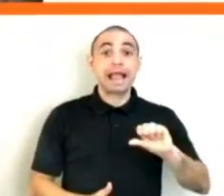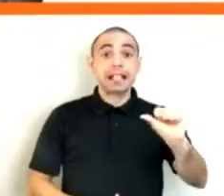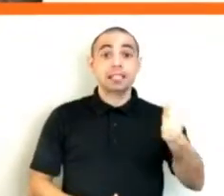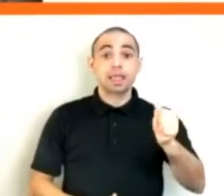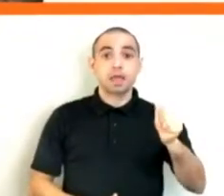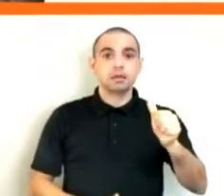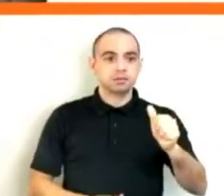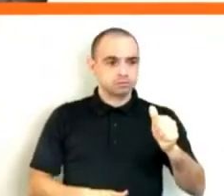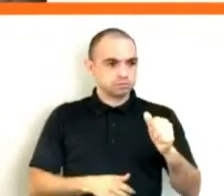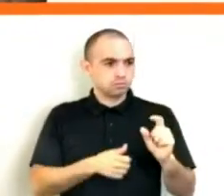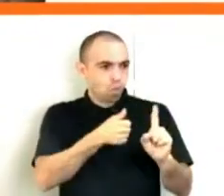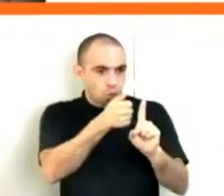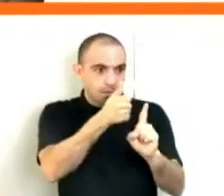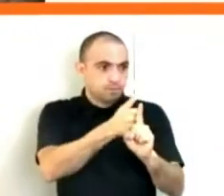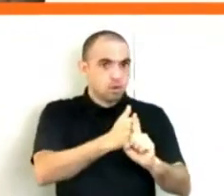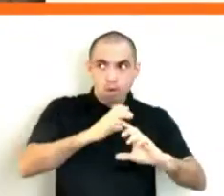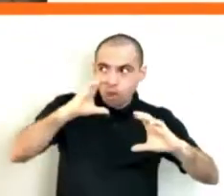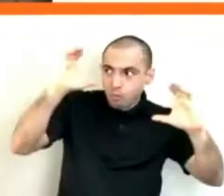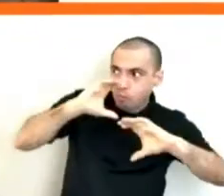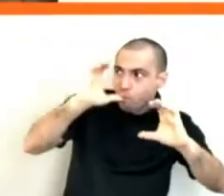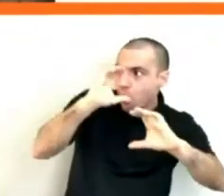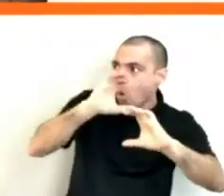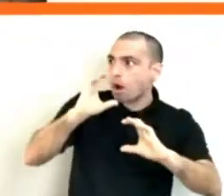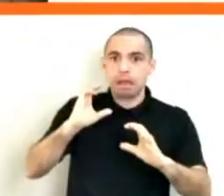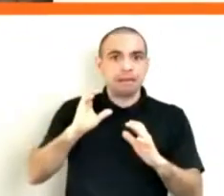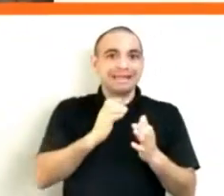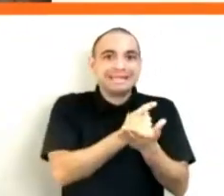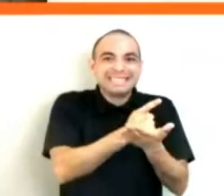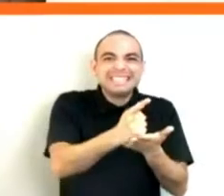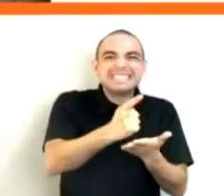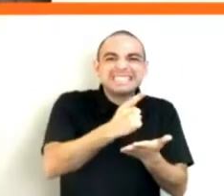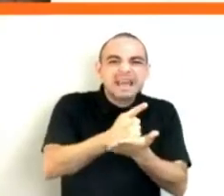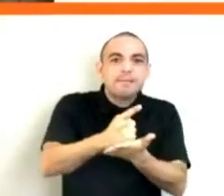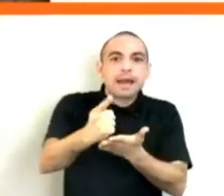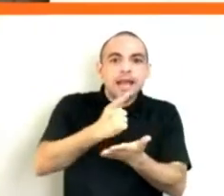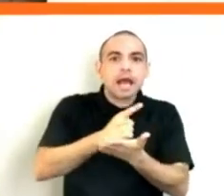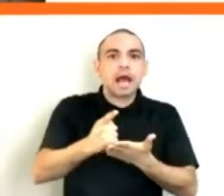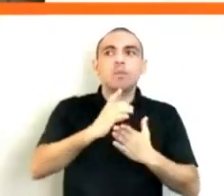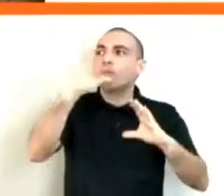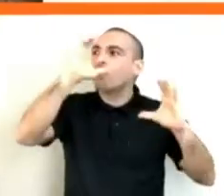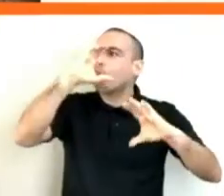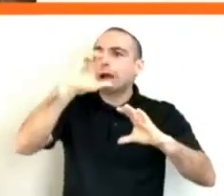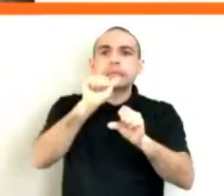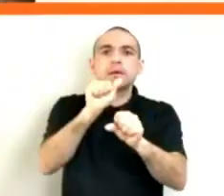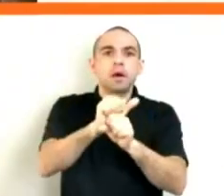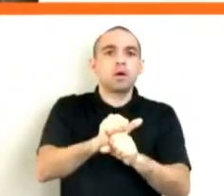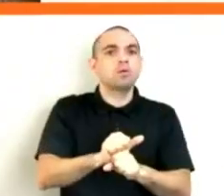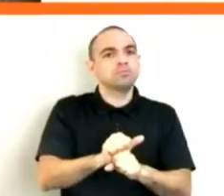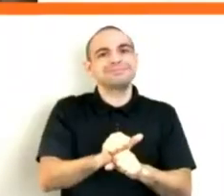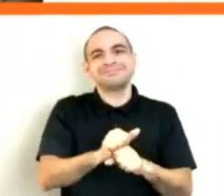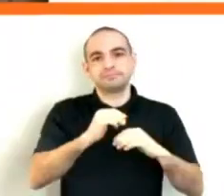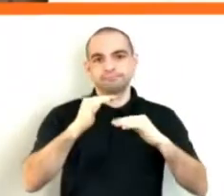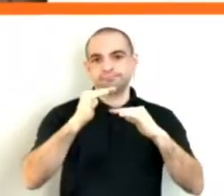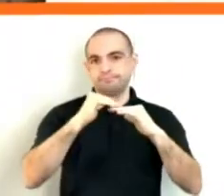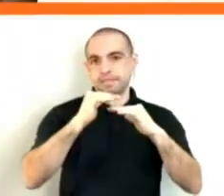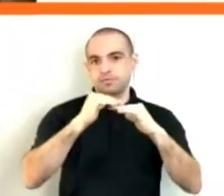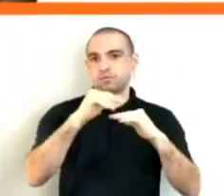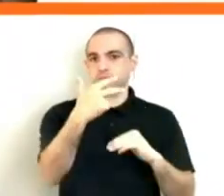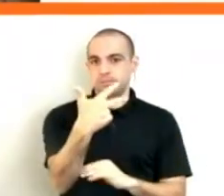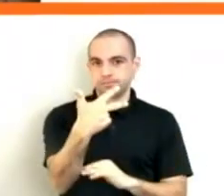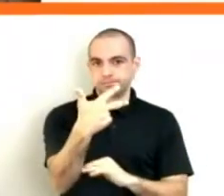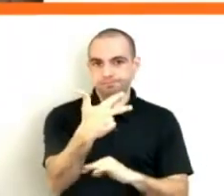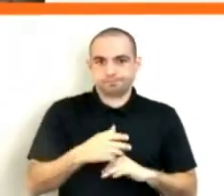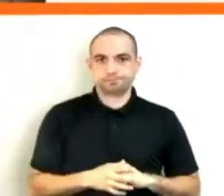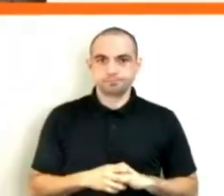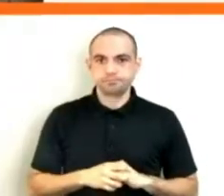de trabajo que consistió en 3 contactos cada semana. Y ahí usted va a contestar si hizo esa búsqueda activa o no. Luego de que